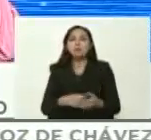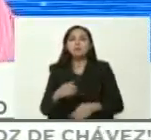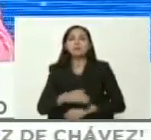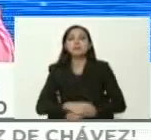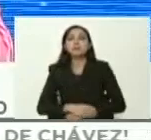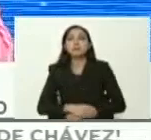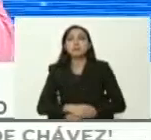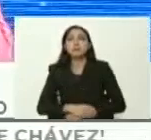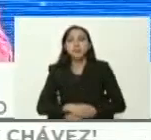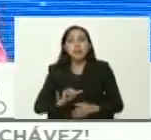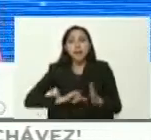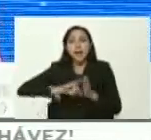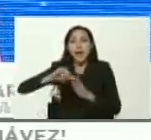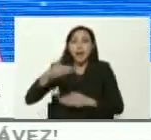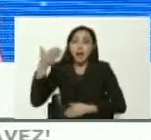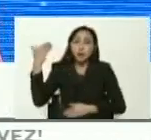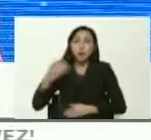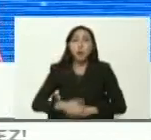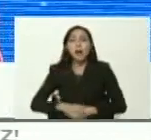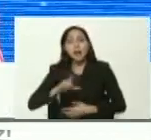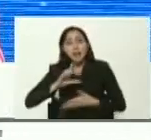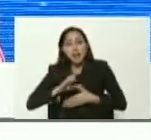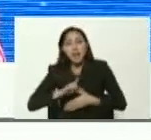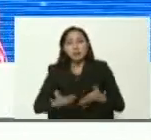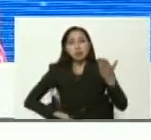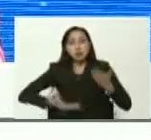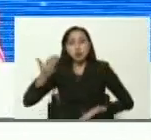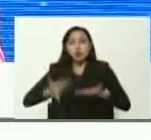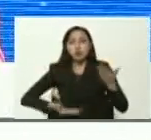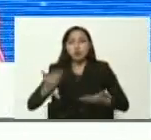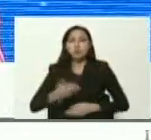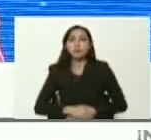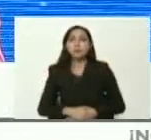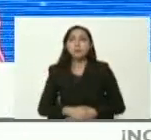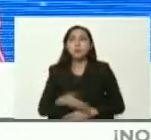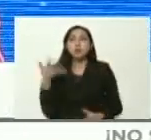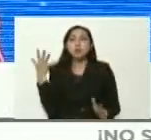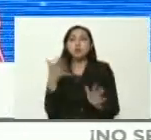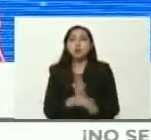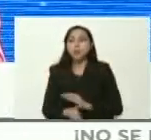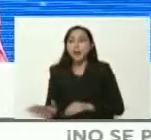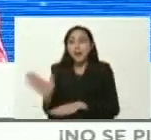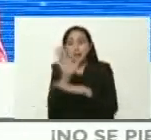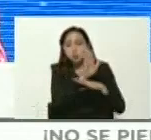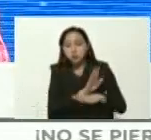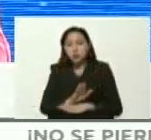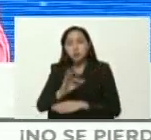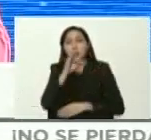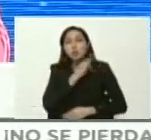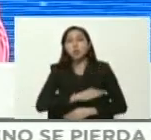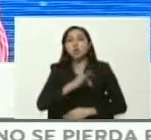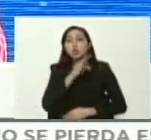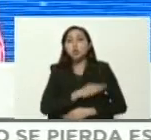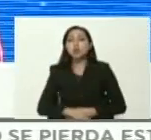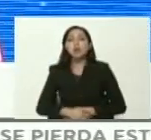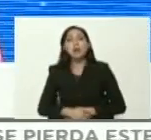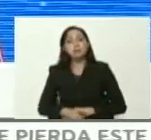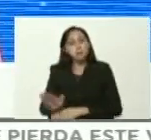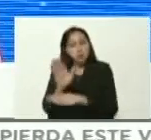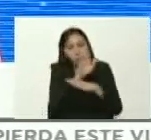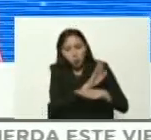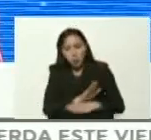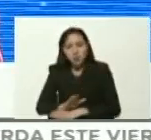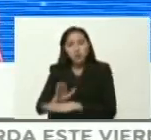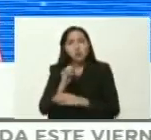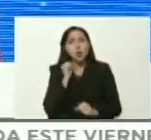salario más alto de toda América Latina y el Caribe. A través de la seguridad social, de la protección